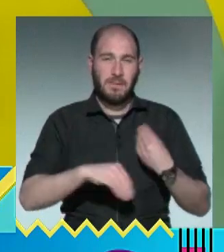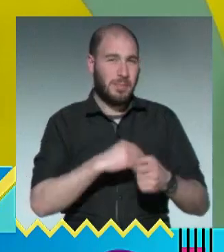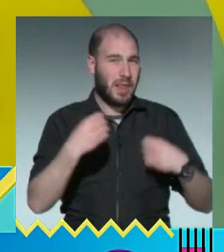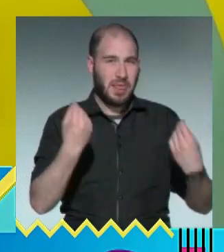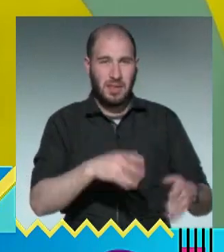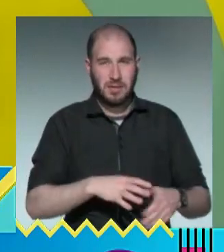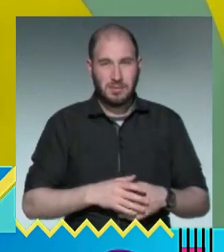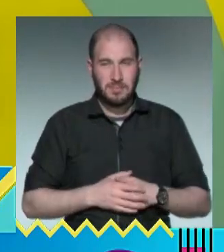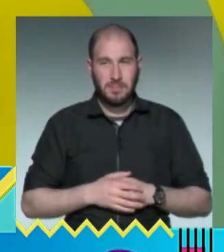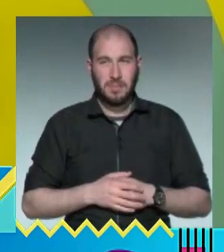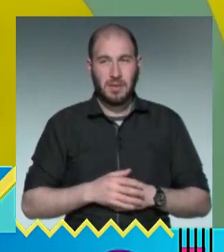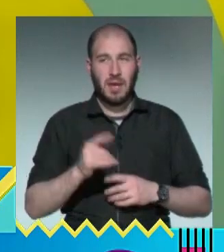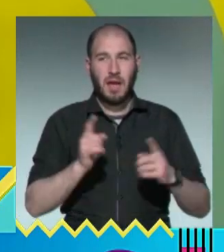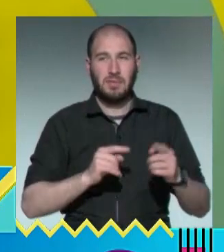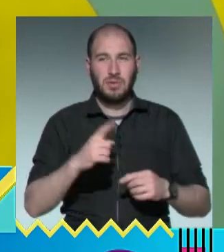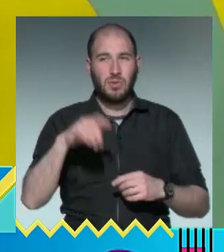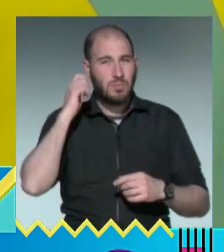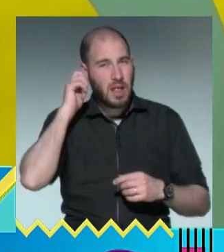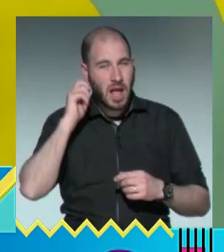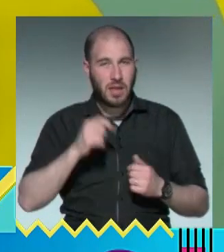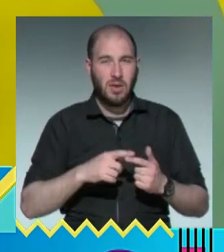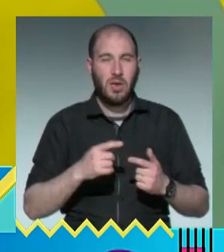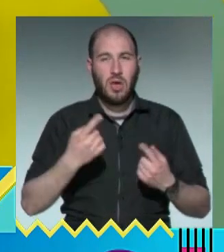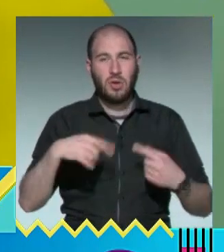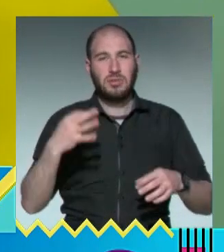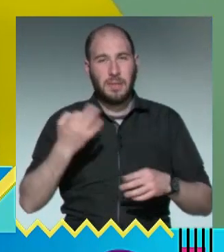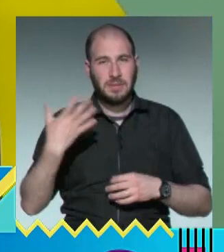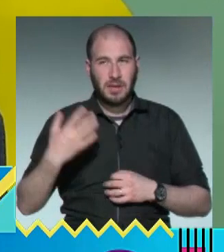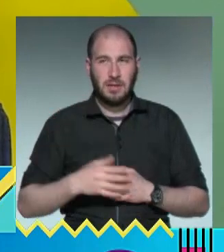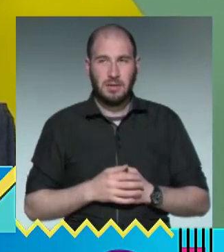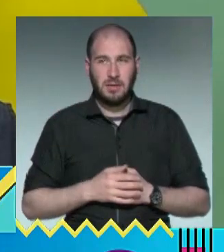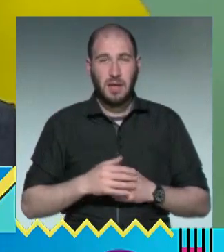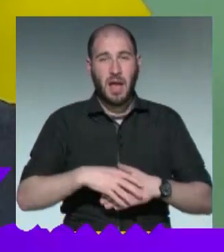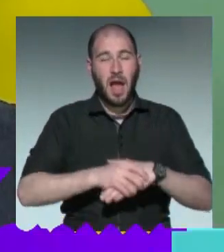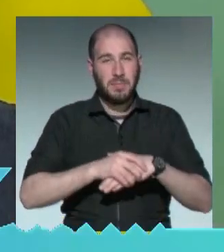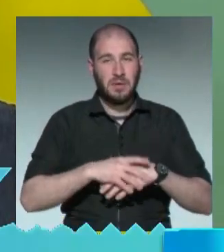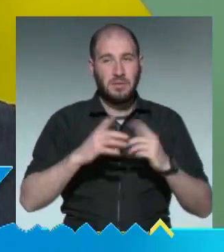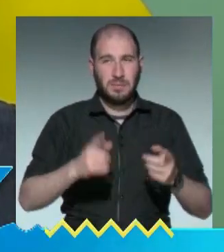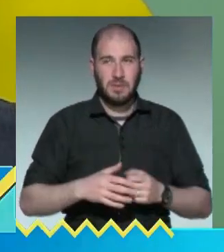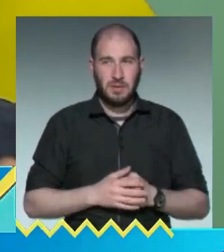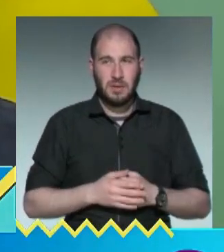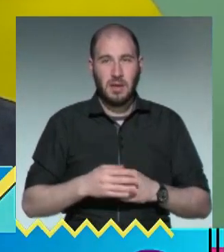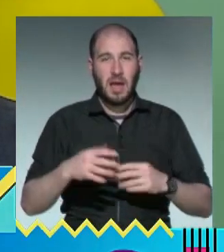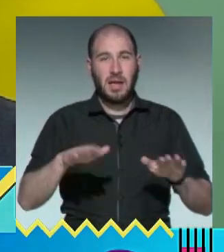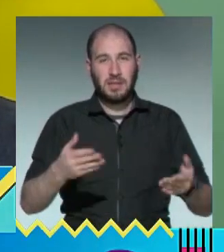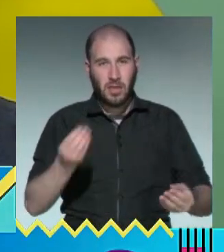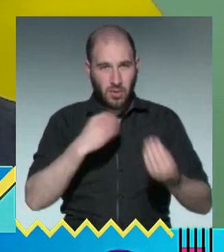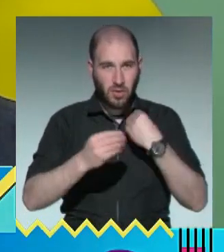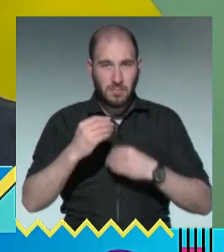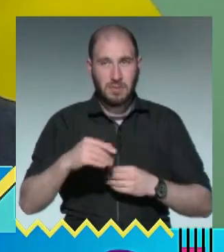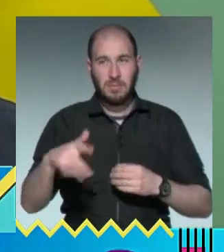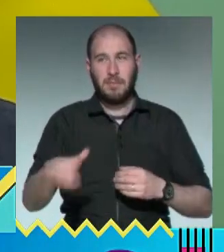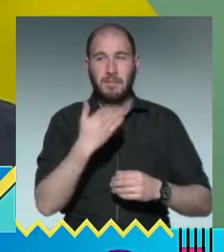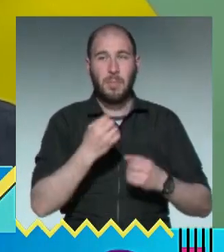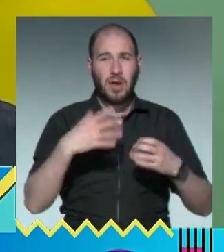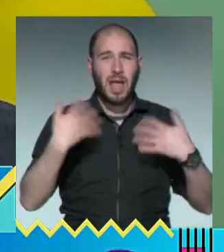familia, por ahí en los cumpleaños, en eventos especiales, a los amigos, el comer el asadito y tener que salir